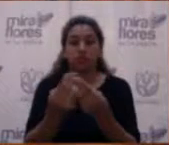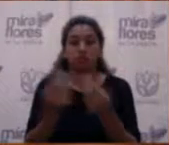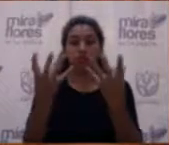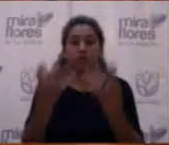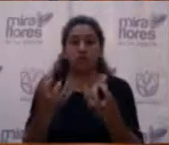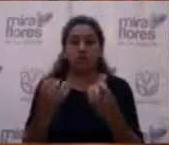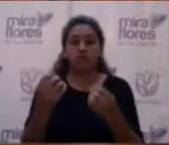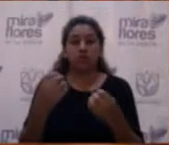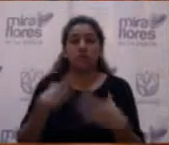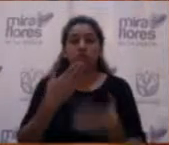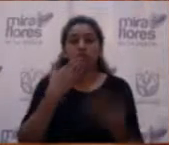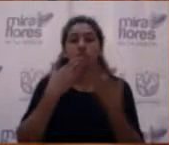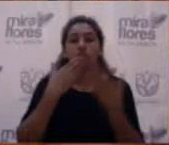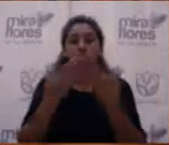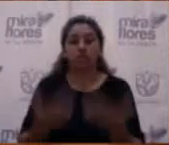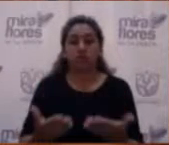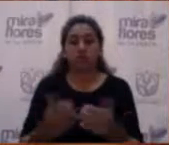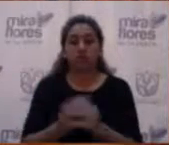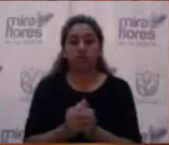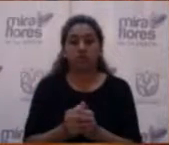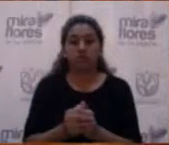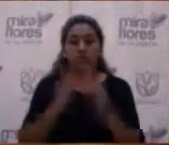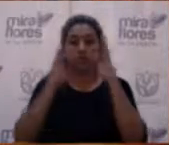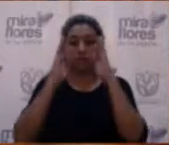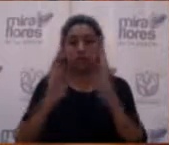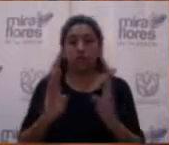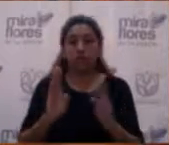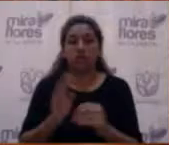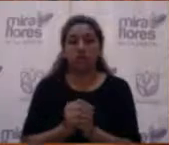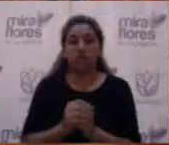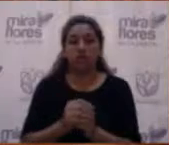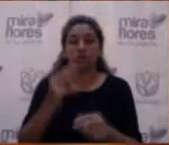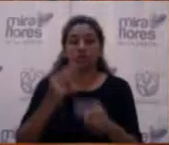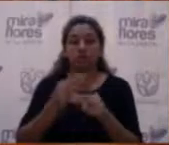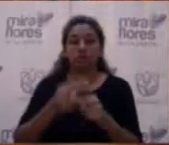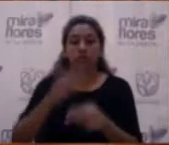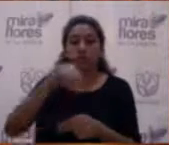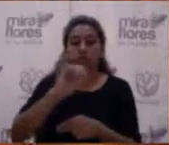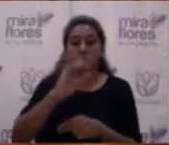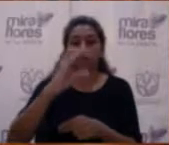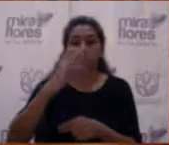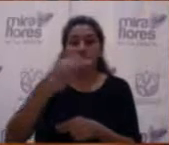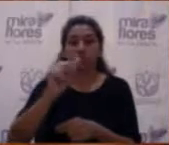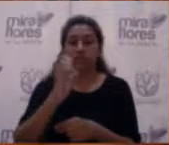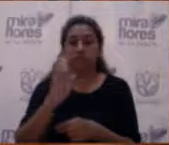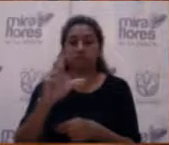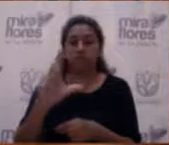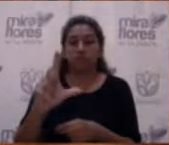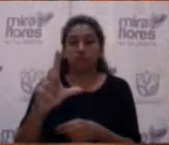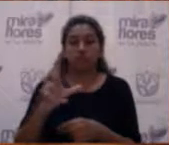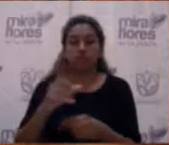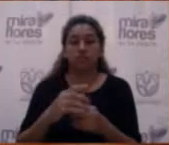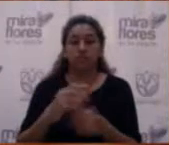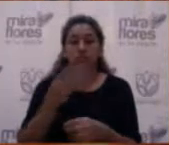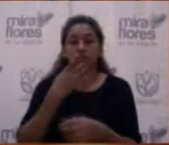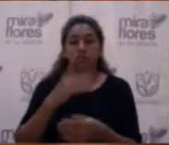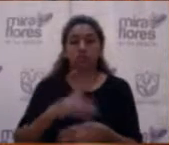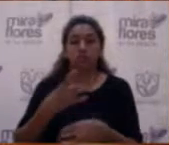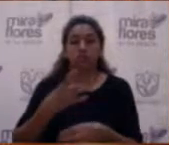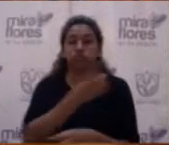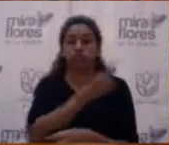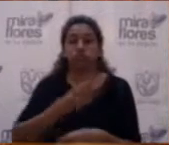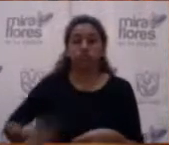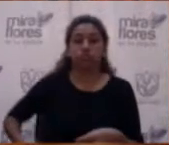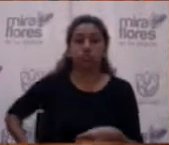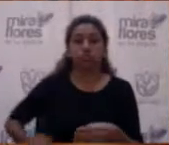muestras de nuestra gratitud y especial consideración. Atentamente, señor Michel Antignani Dorsi, director regional del Comercio